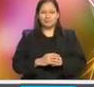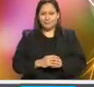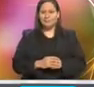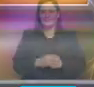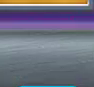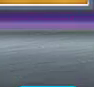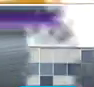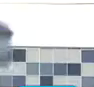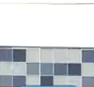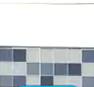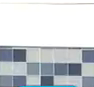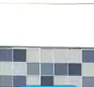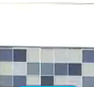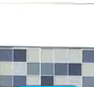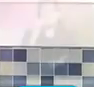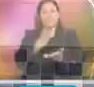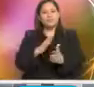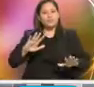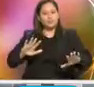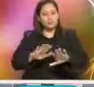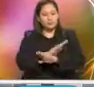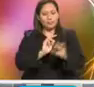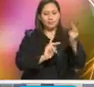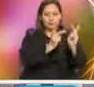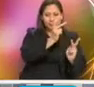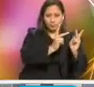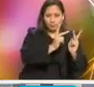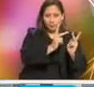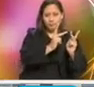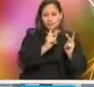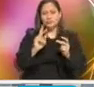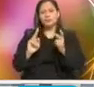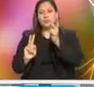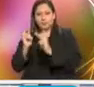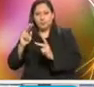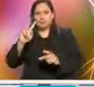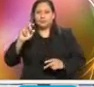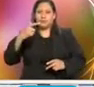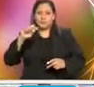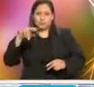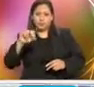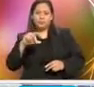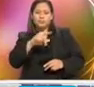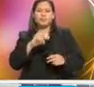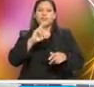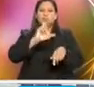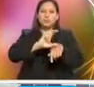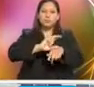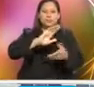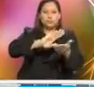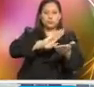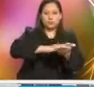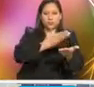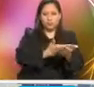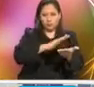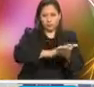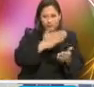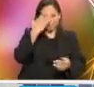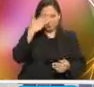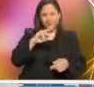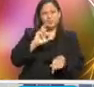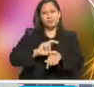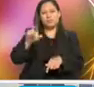Sí, mira, lo único que vamos a cambiar de vegetariano a vegano es que, bueno, Sí. lo vamos a empanizar con el huevo. Ya sabes, Claro. el huevo lo usamos